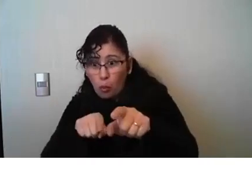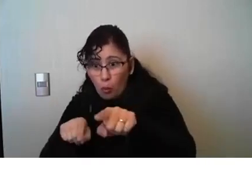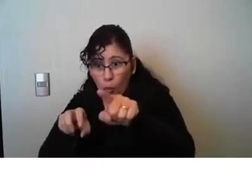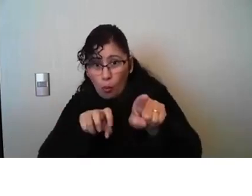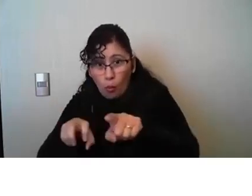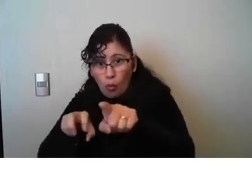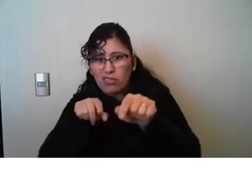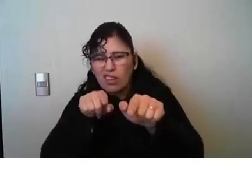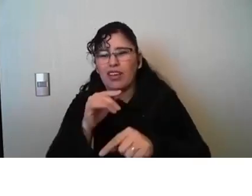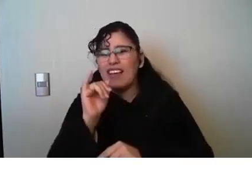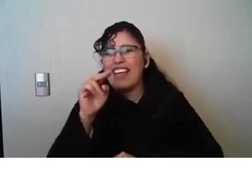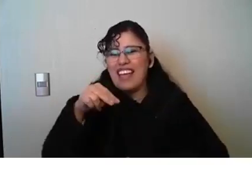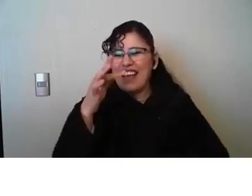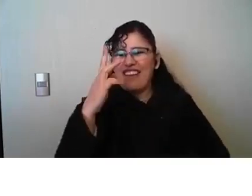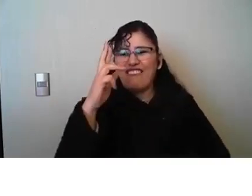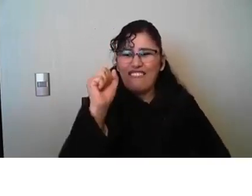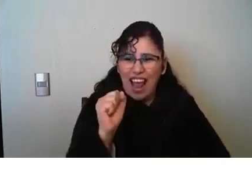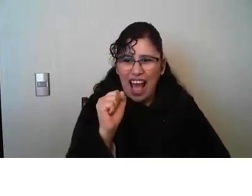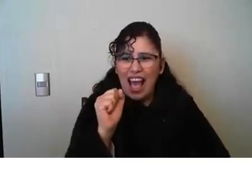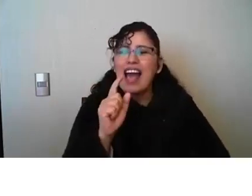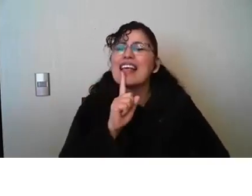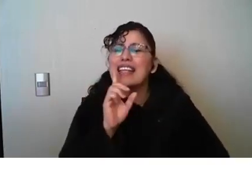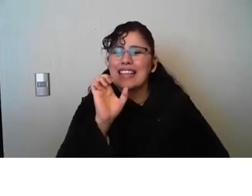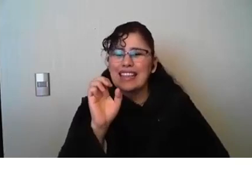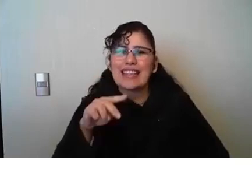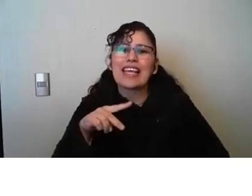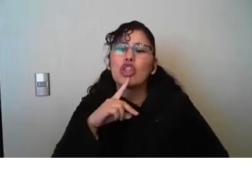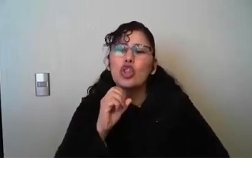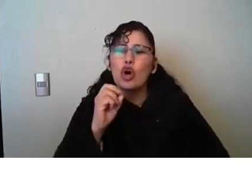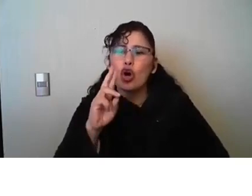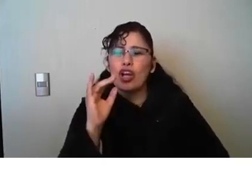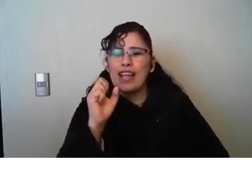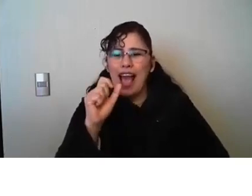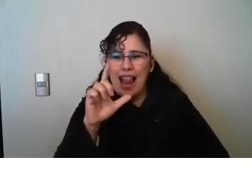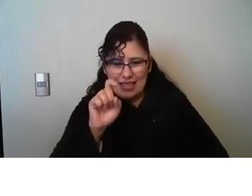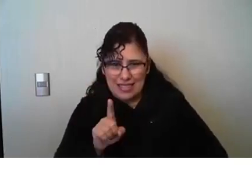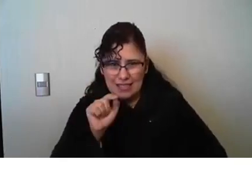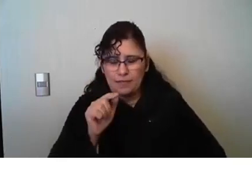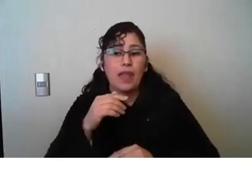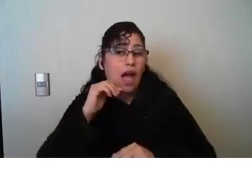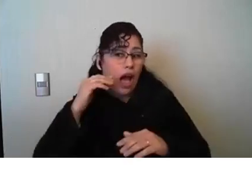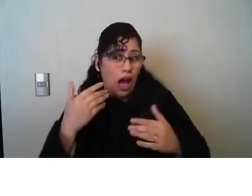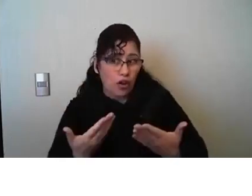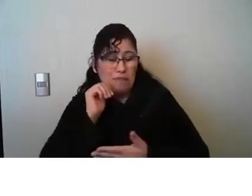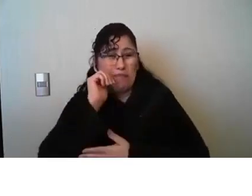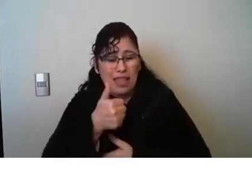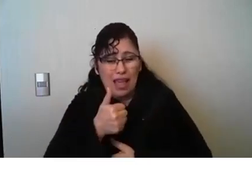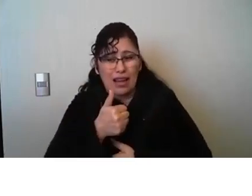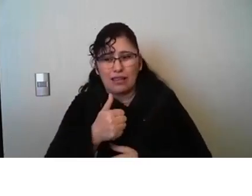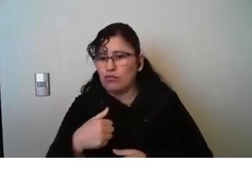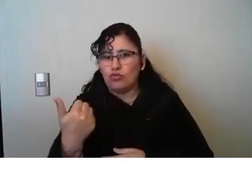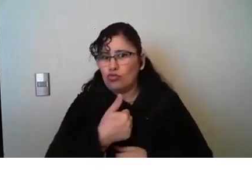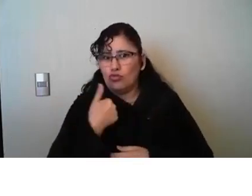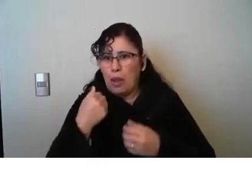infratentoriales. ¿Ya? Recuerden que el día de mañana vamos a tener actividades de repaso